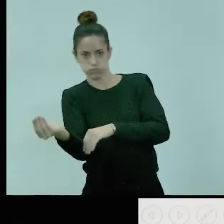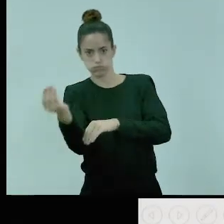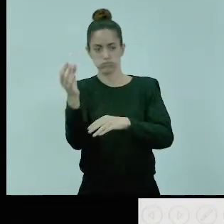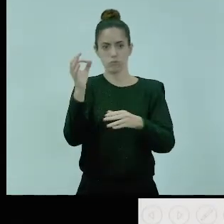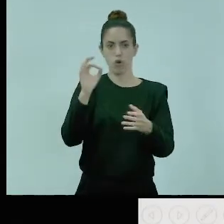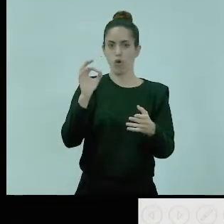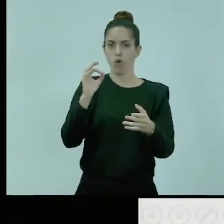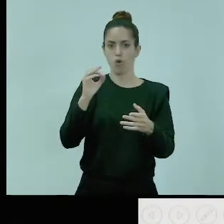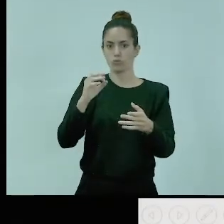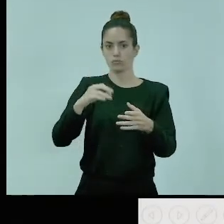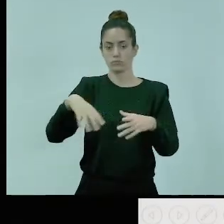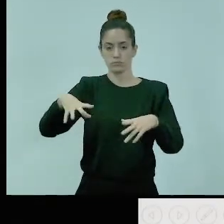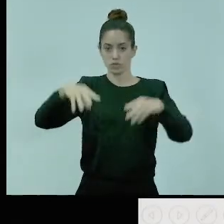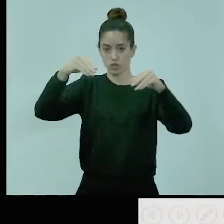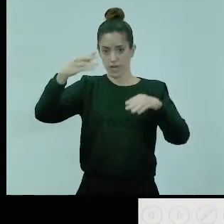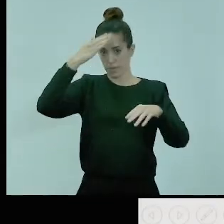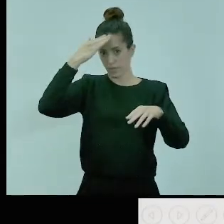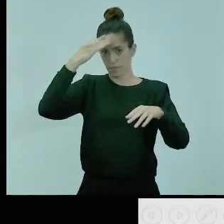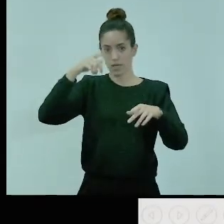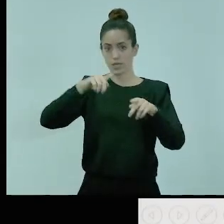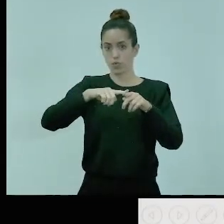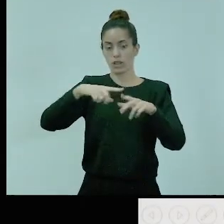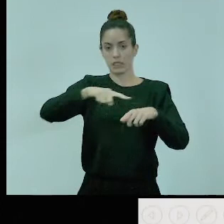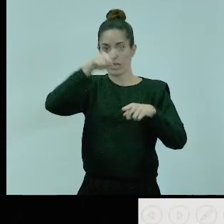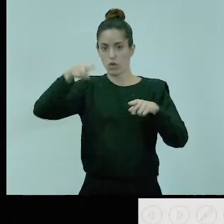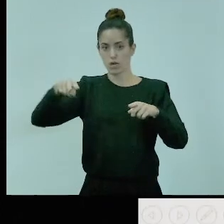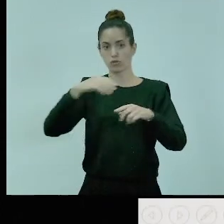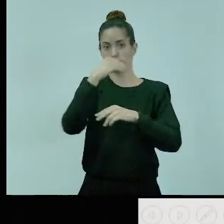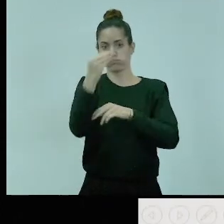y las dovelas principales de los arcos.